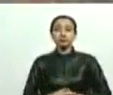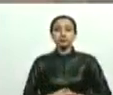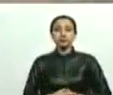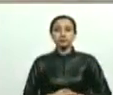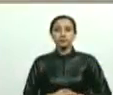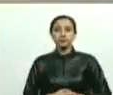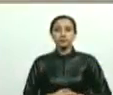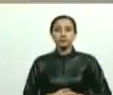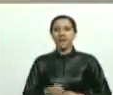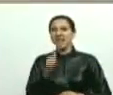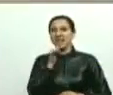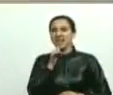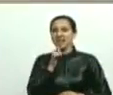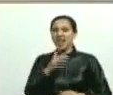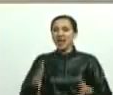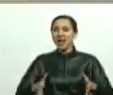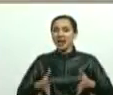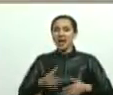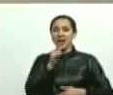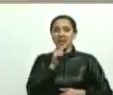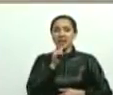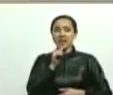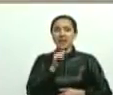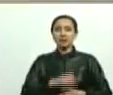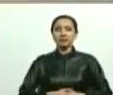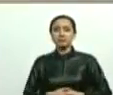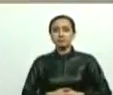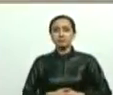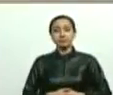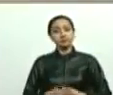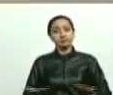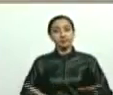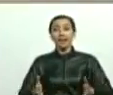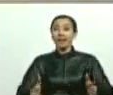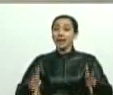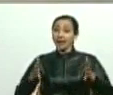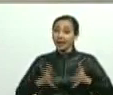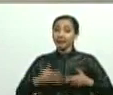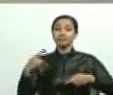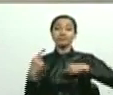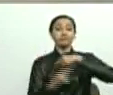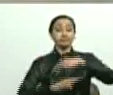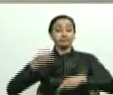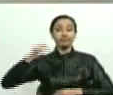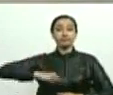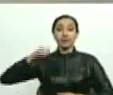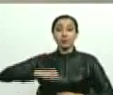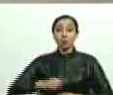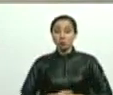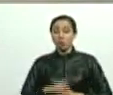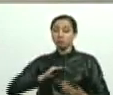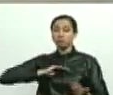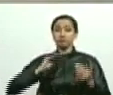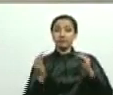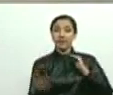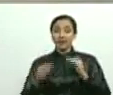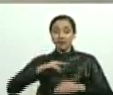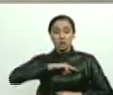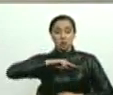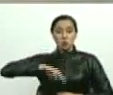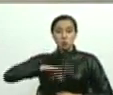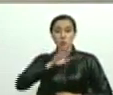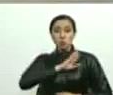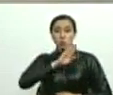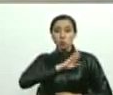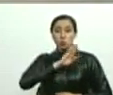¿Quién va a ganar el 8 de agosto? Tiene que ganar la revolución, la ética nuestra,